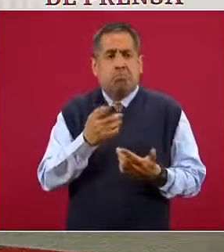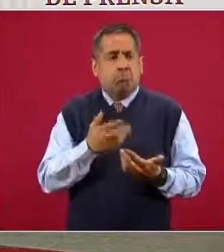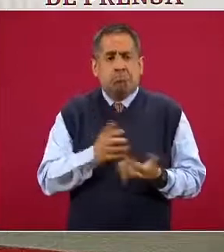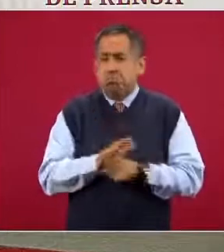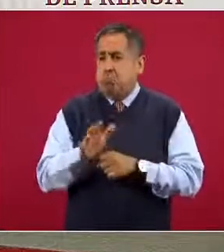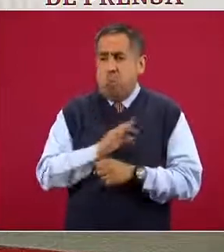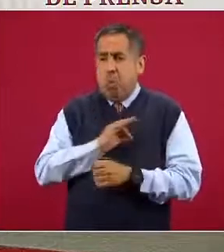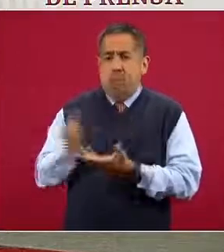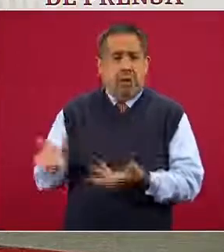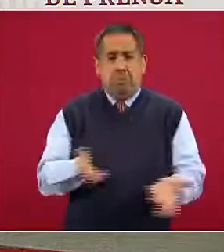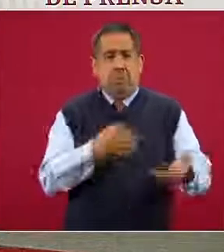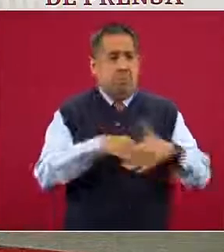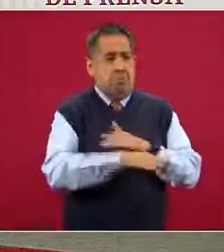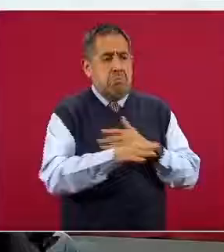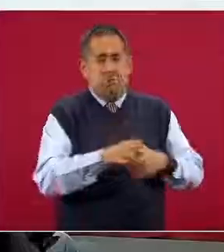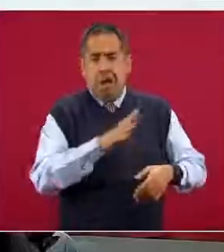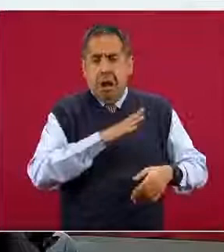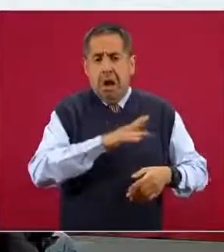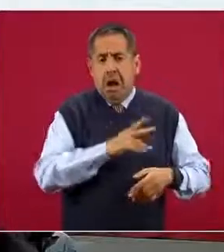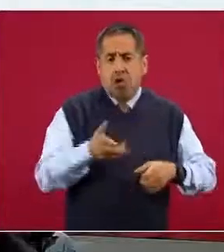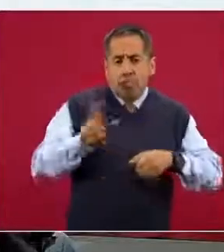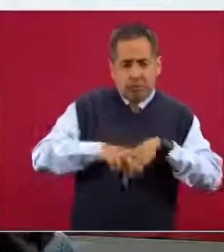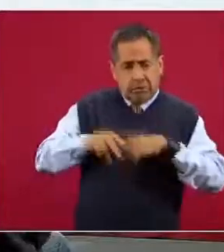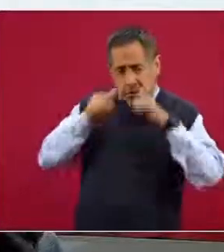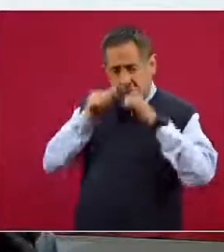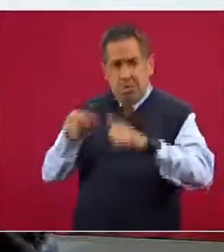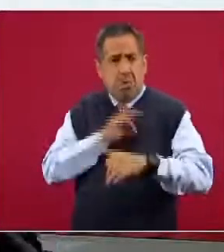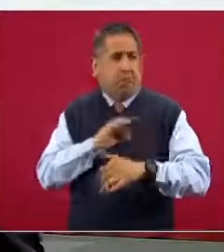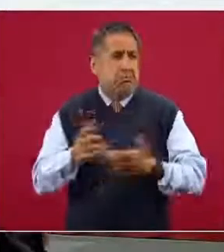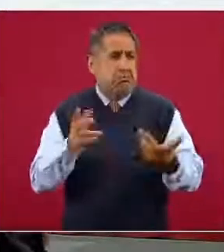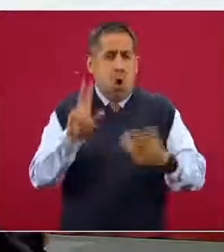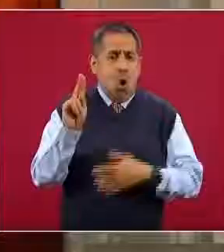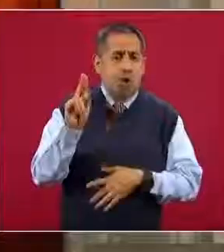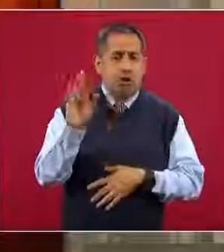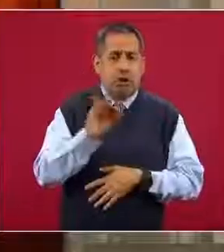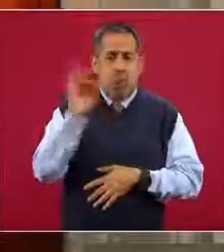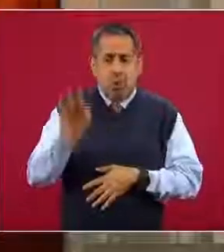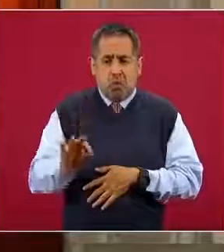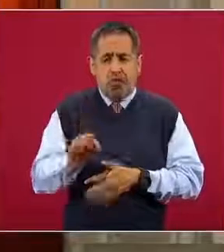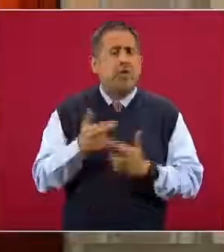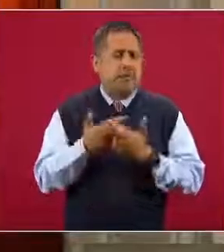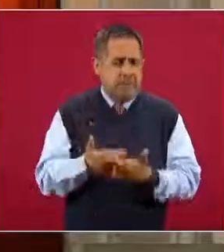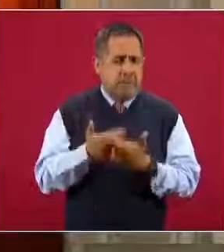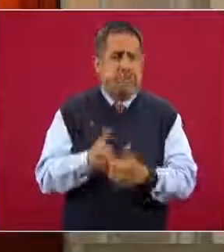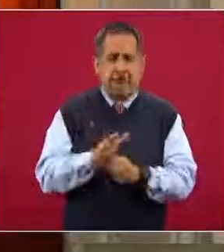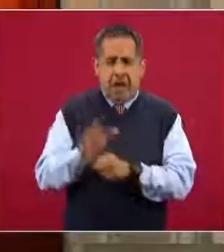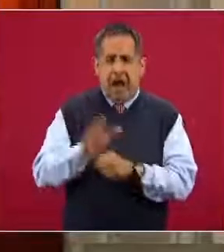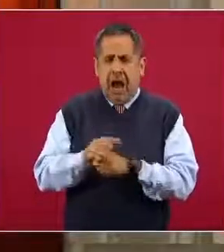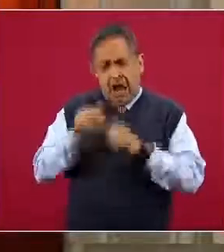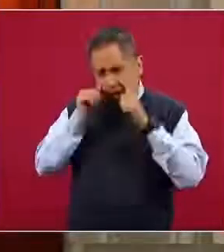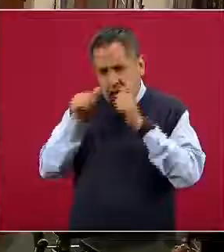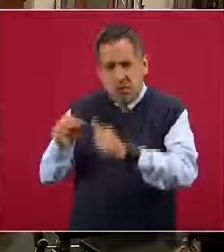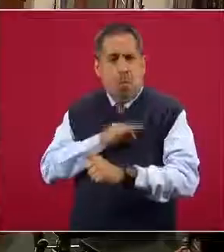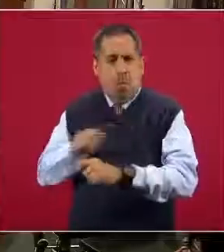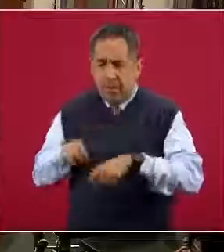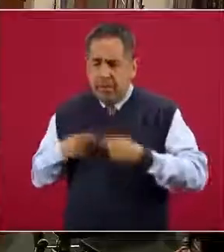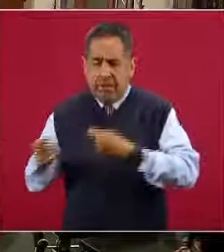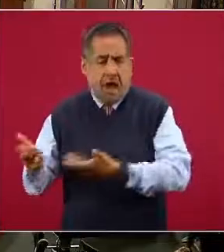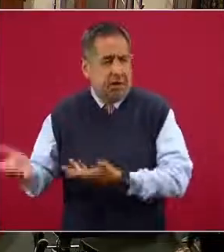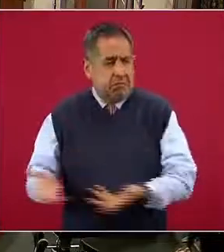en casi la mitad de las entidades federativas de un 80% de disponibilidad. Veamos en la